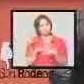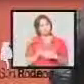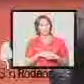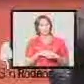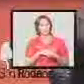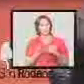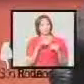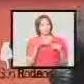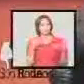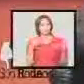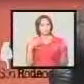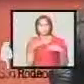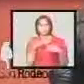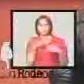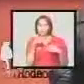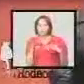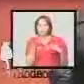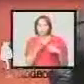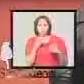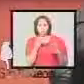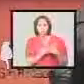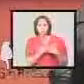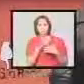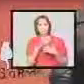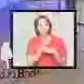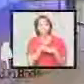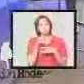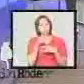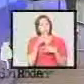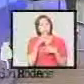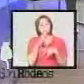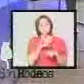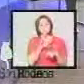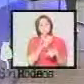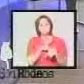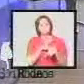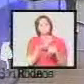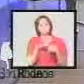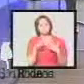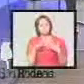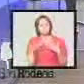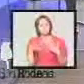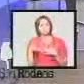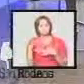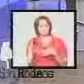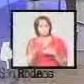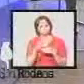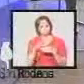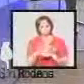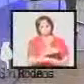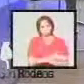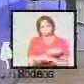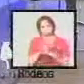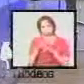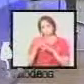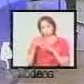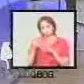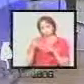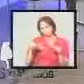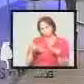Pero aquí el tema es, y a lo que ellos hacen referencia es a los créditos de mejoras o vivienda en áreas